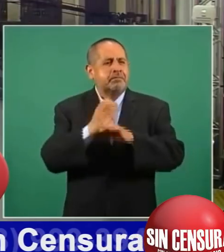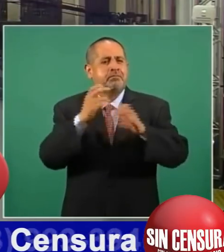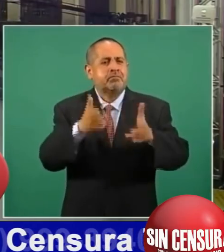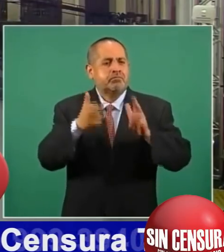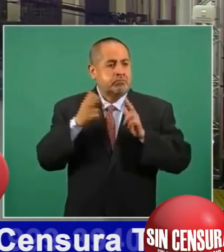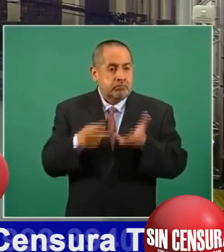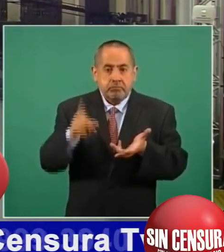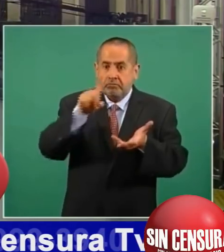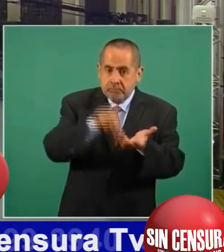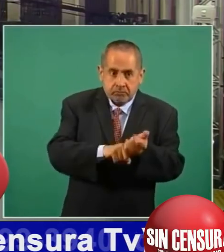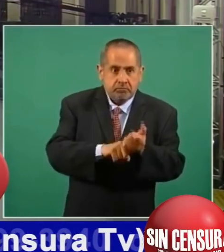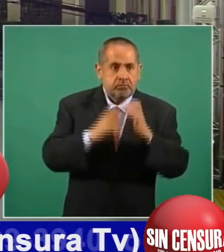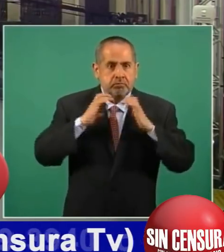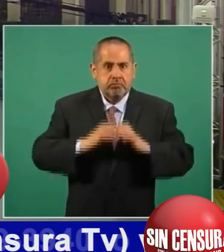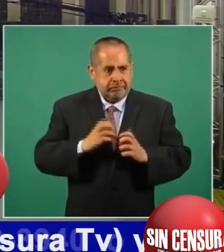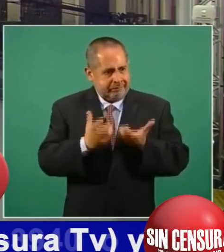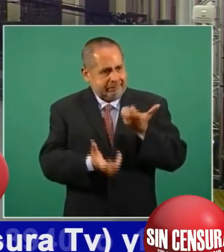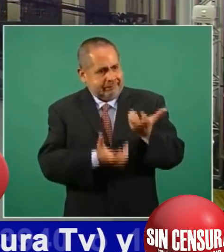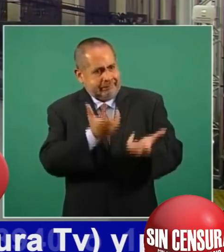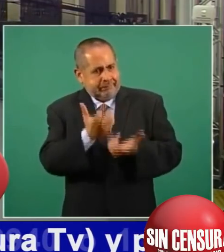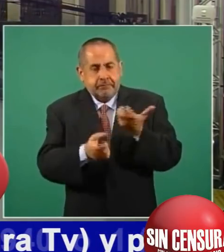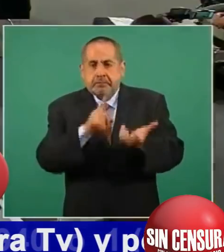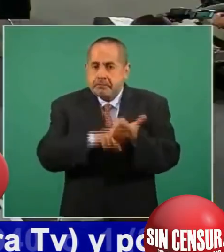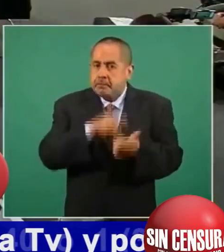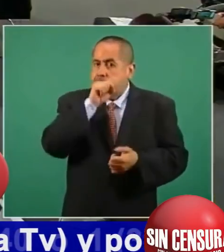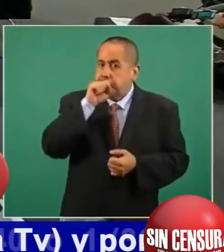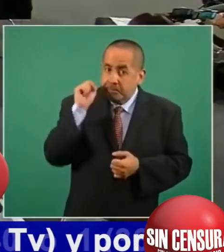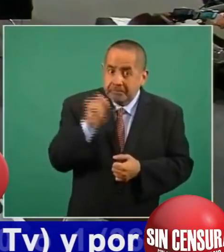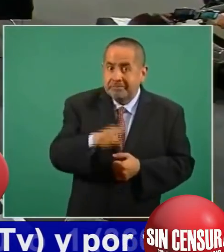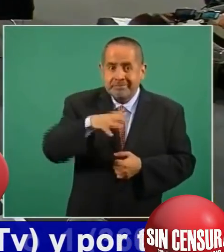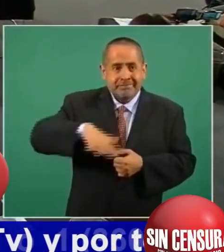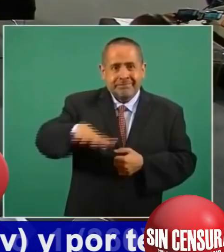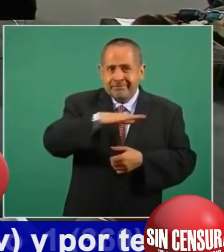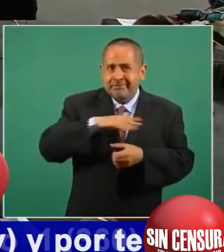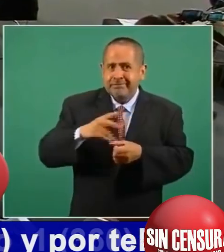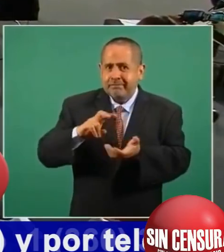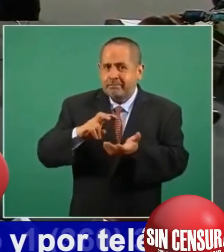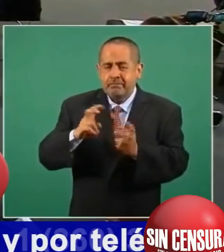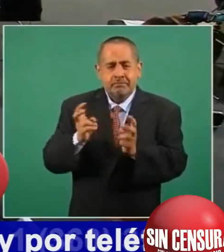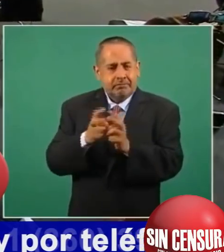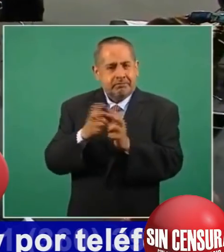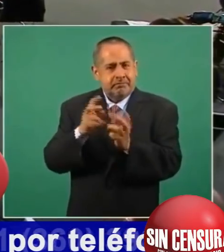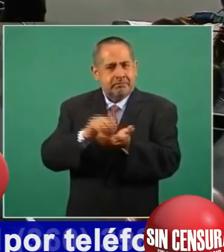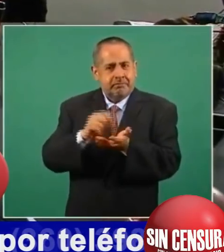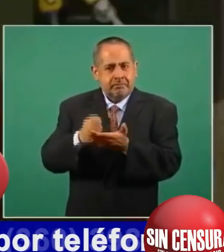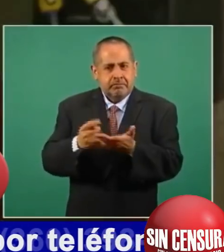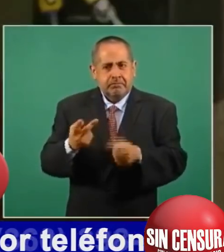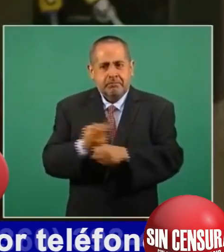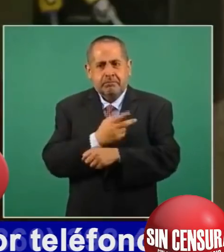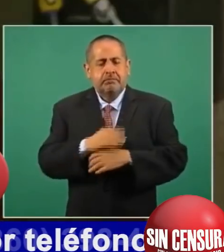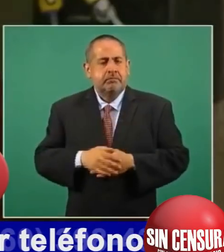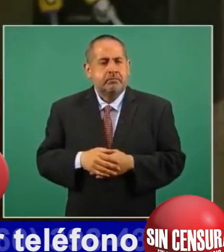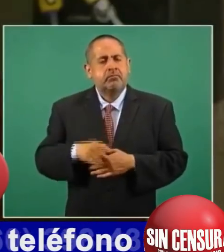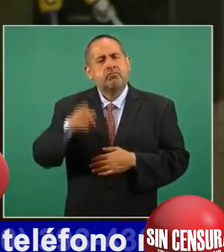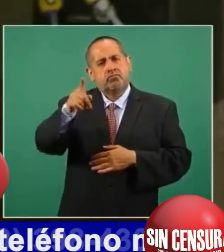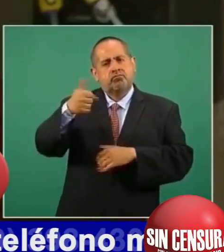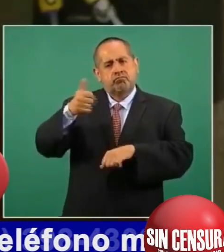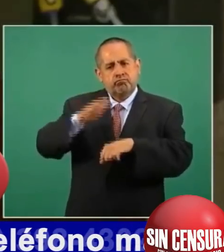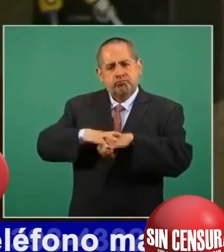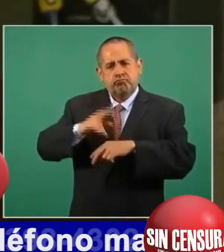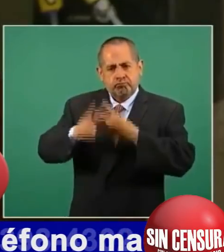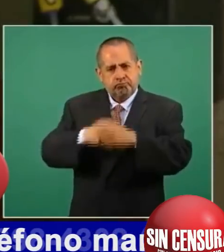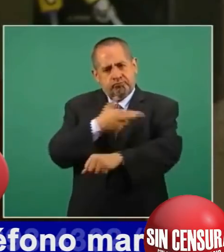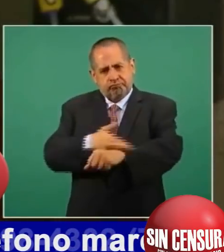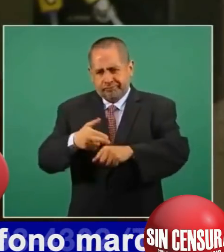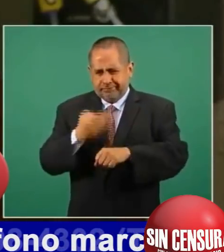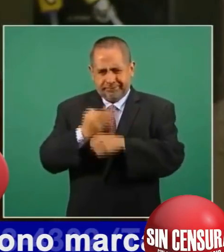cuerpos calcinados adentro en la misma zona. ¿Qué se planea hacer? ¿Qué planea hacer diferente su administración en